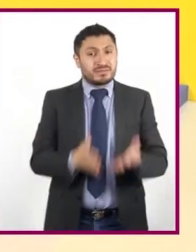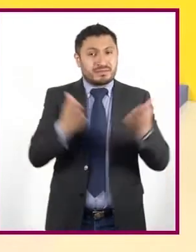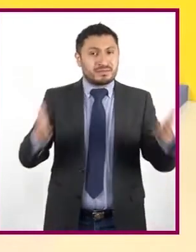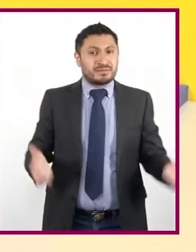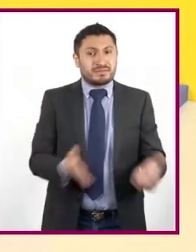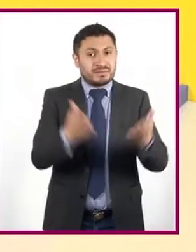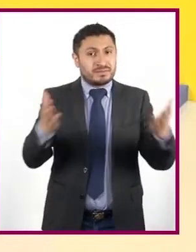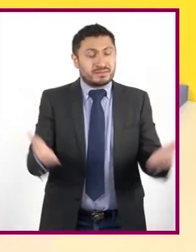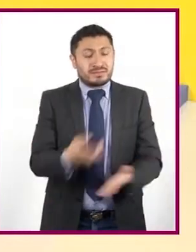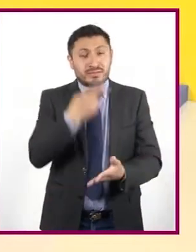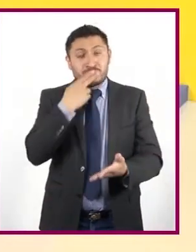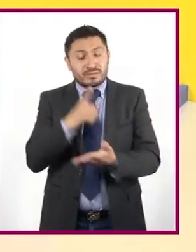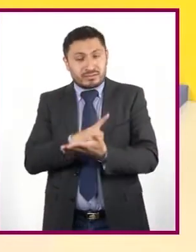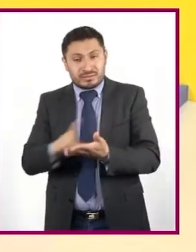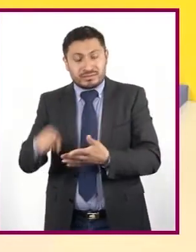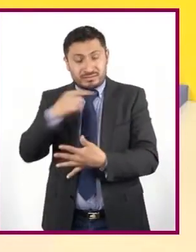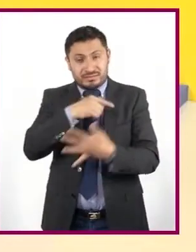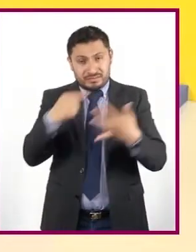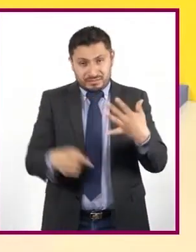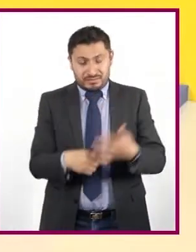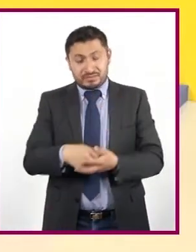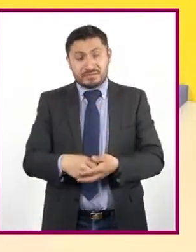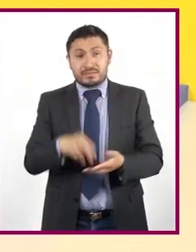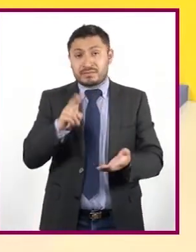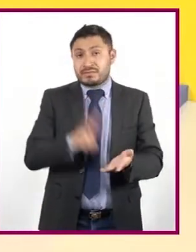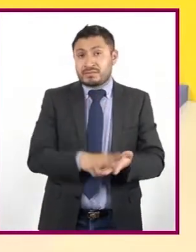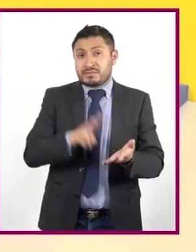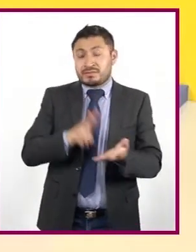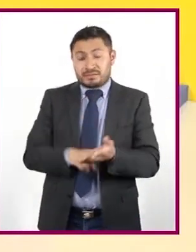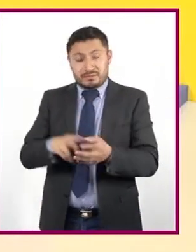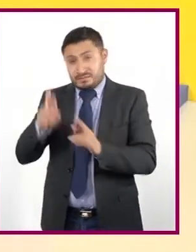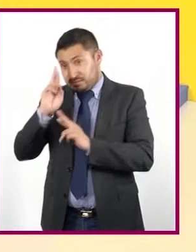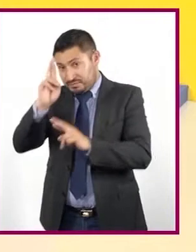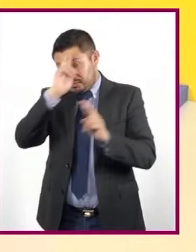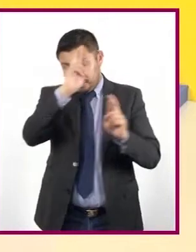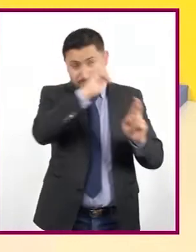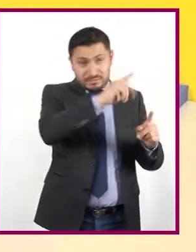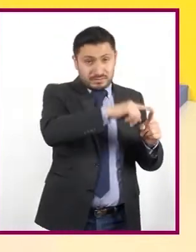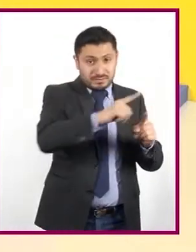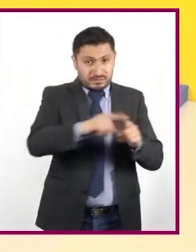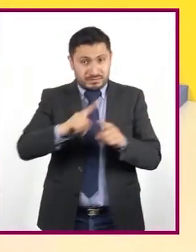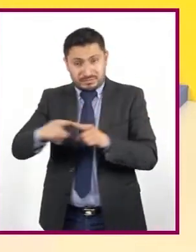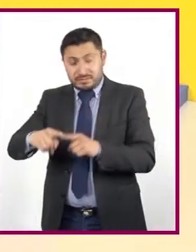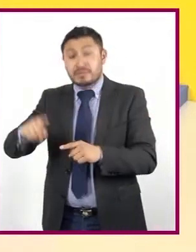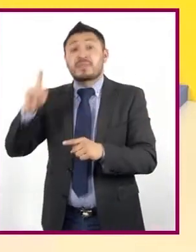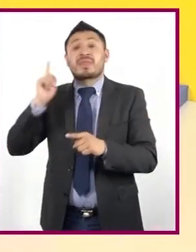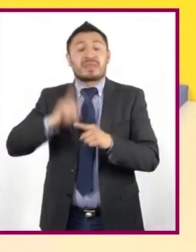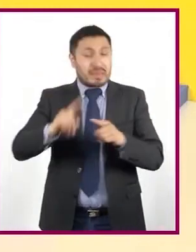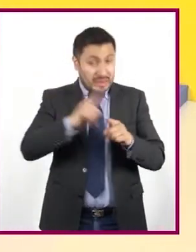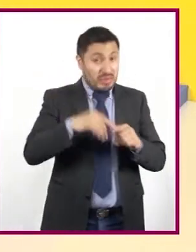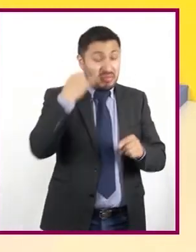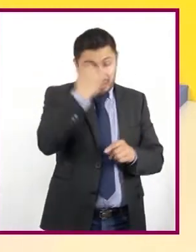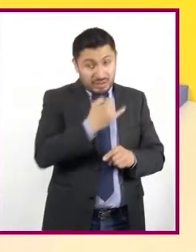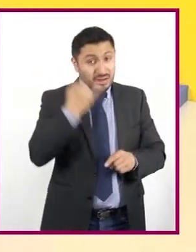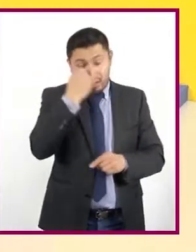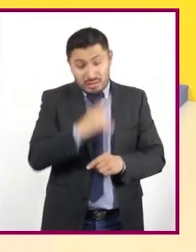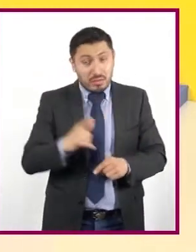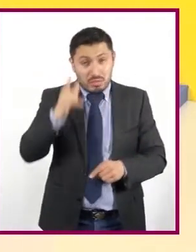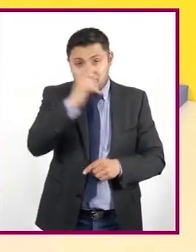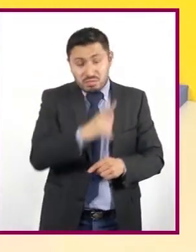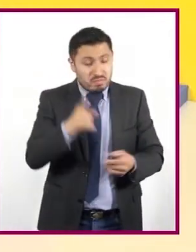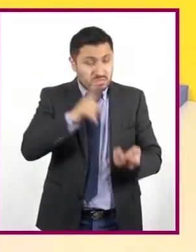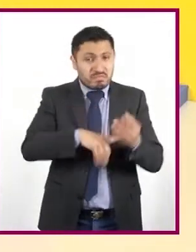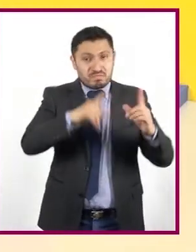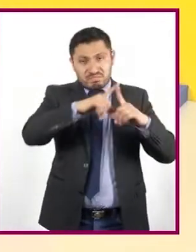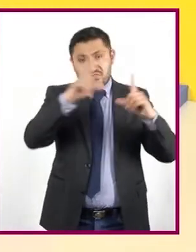ejercicio de otros derechos. Al valorar la diversidad, por ejemplo, las diferentes lenguas o idiomas que se hablan en el